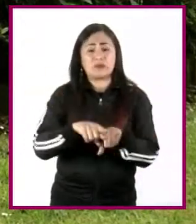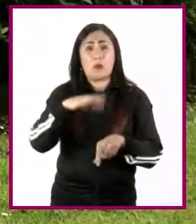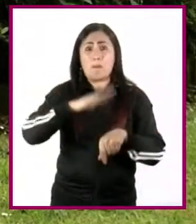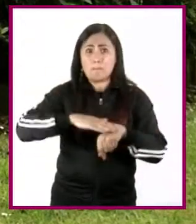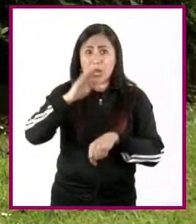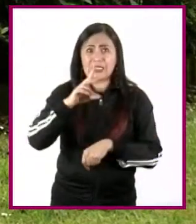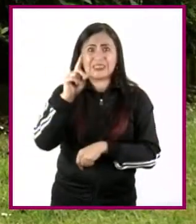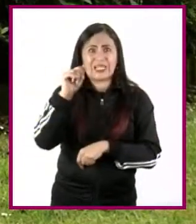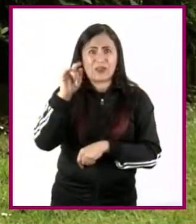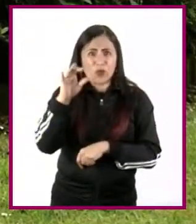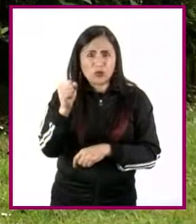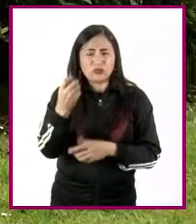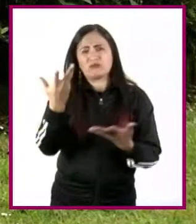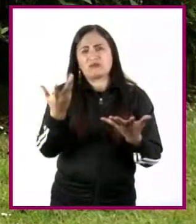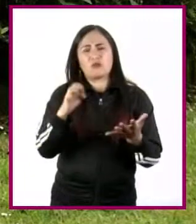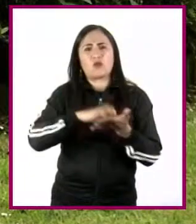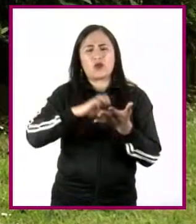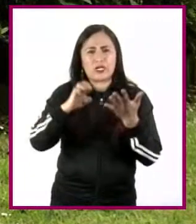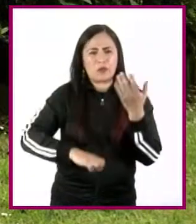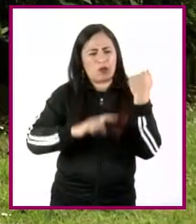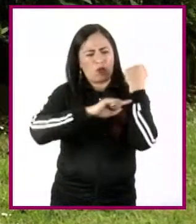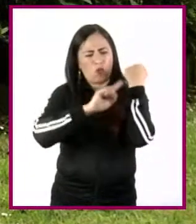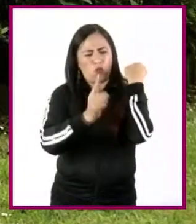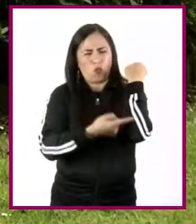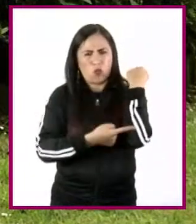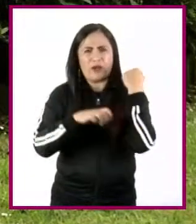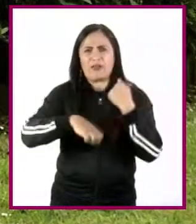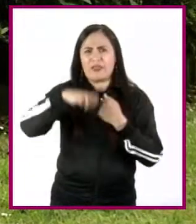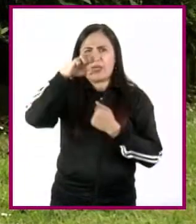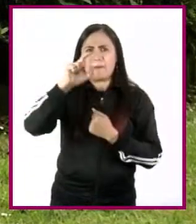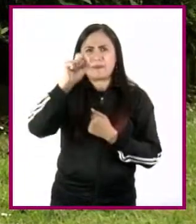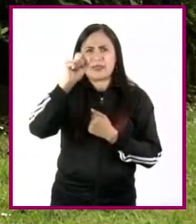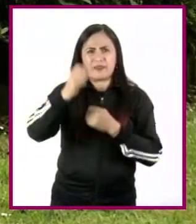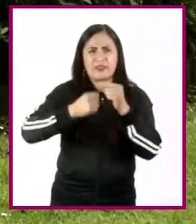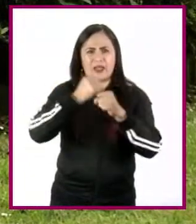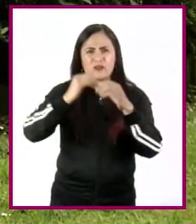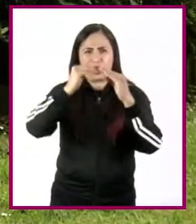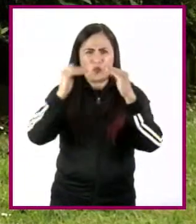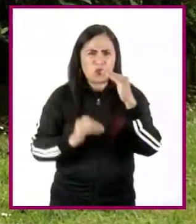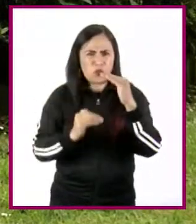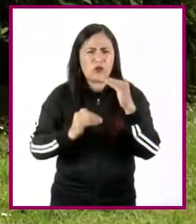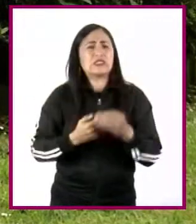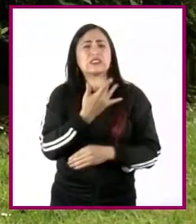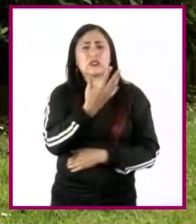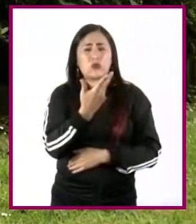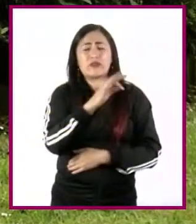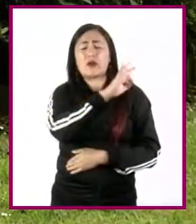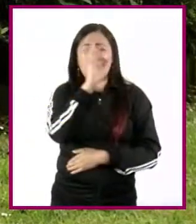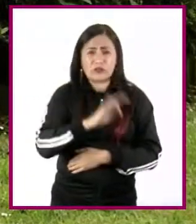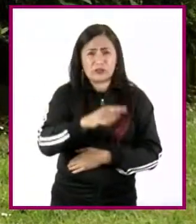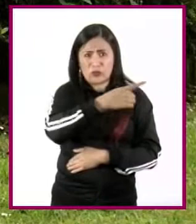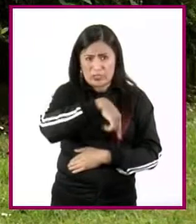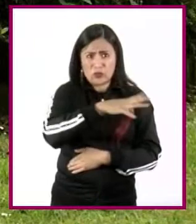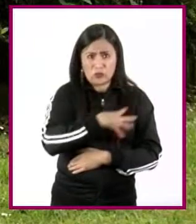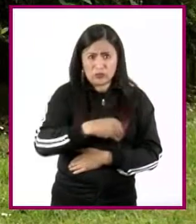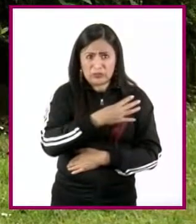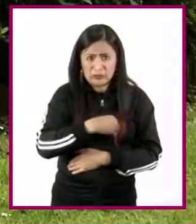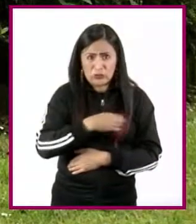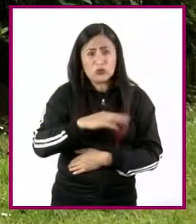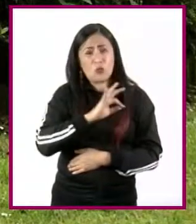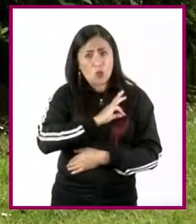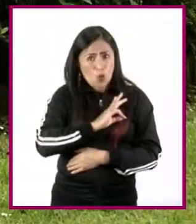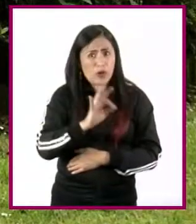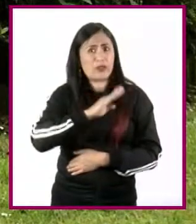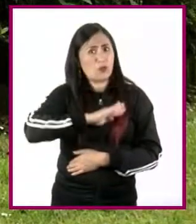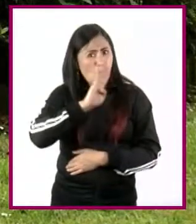mundial, como que los nacidos de madres con menos de 20 años tienen 50% más probabilidades de morir que los